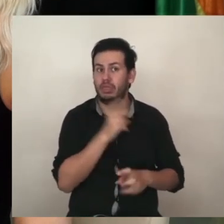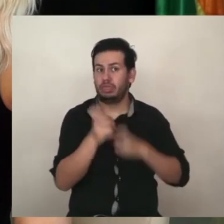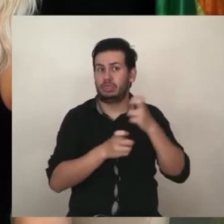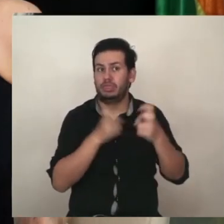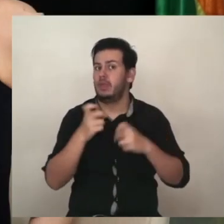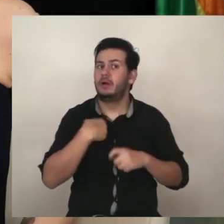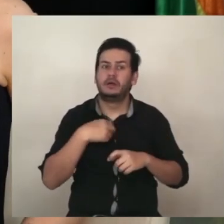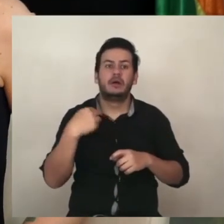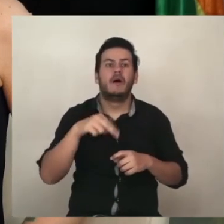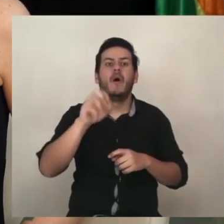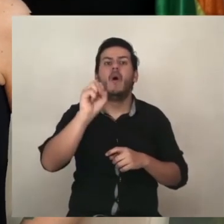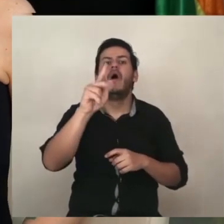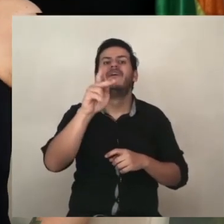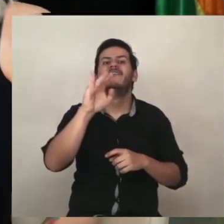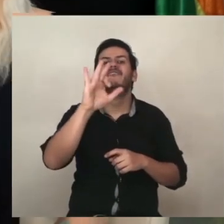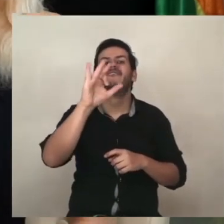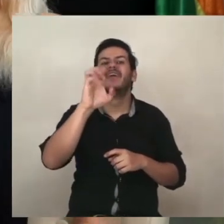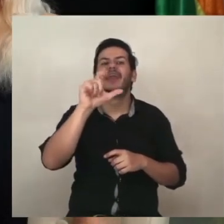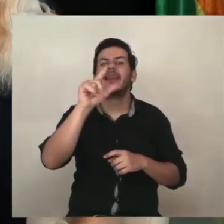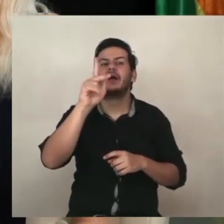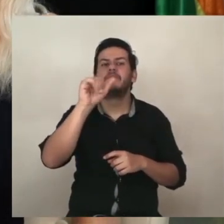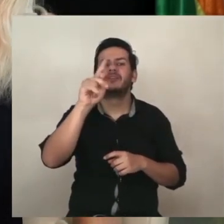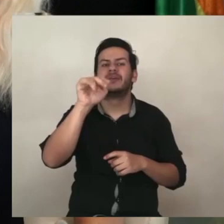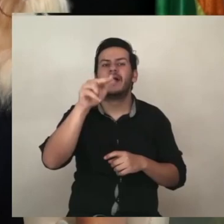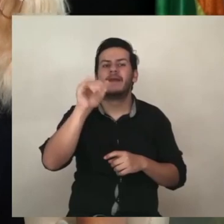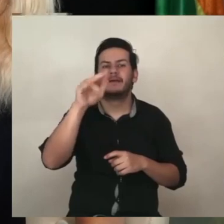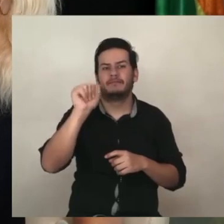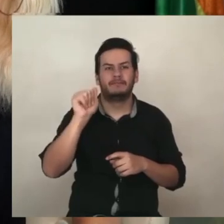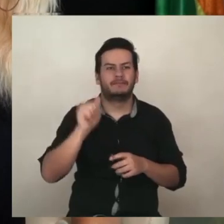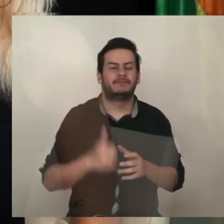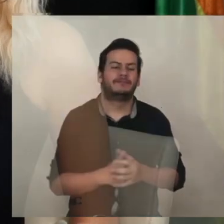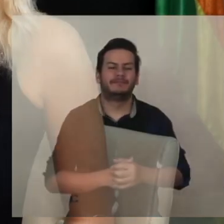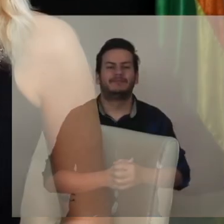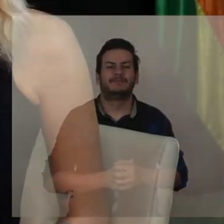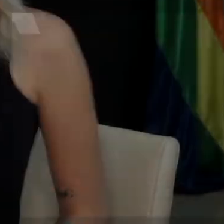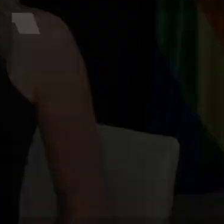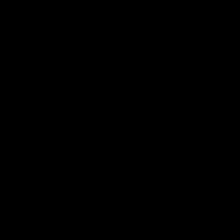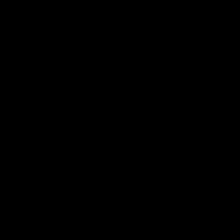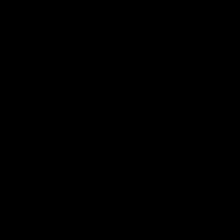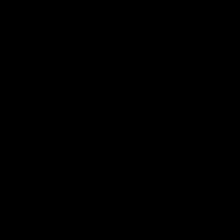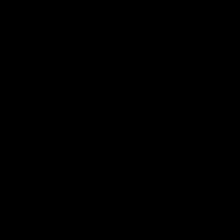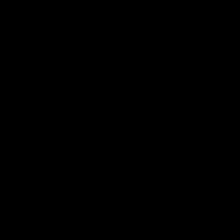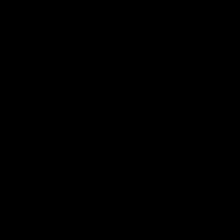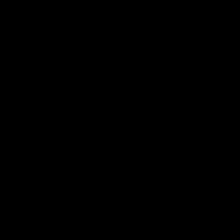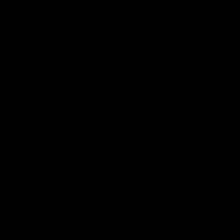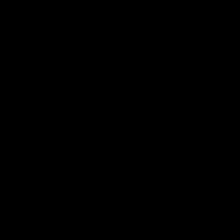Muchas gracias. Yo soy Ofelia Pastrana, la explicatriz.